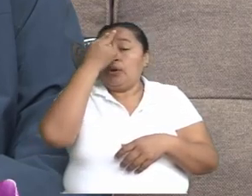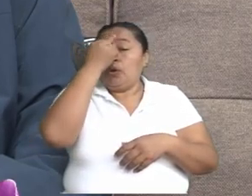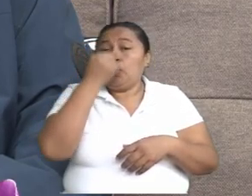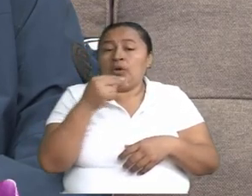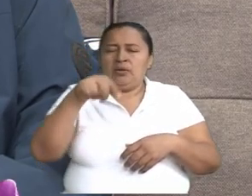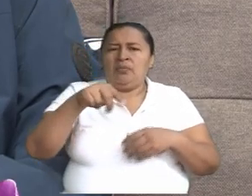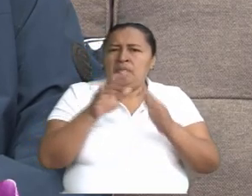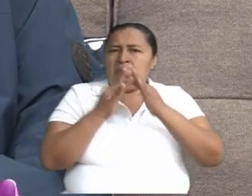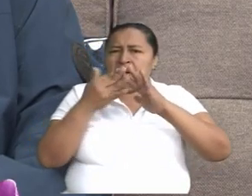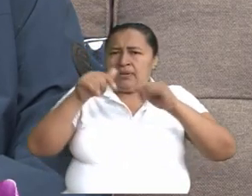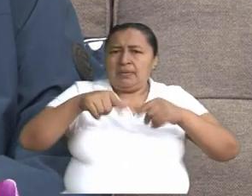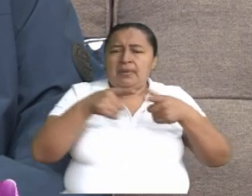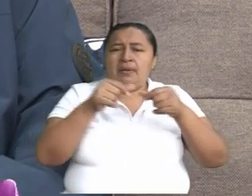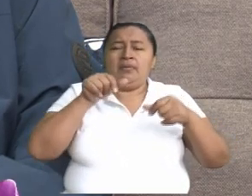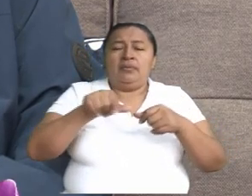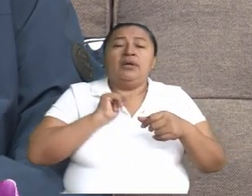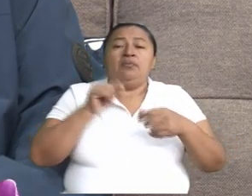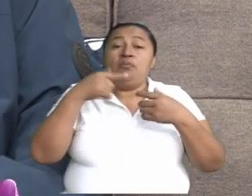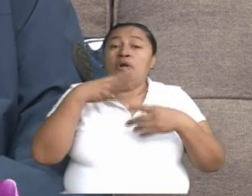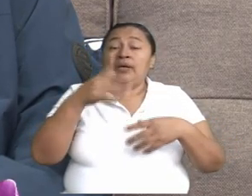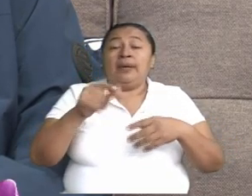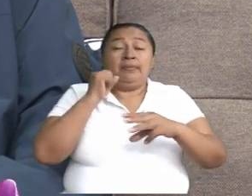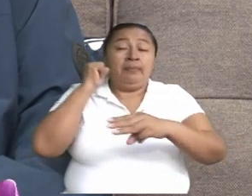que lo había matado Sandino.